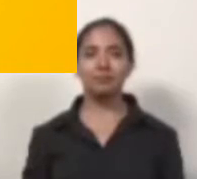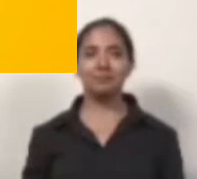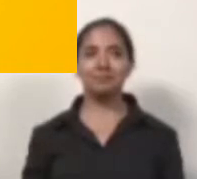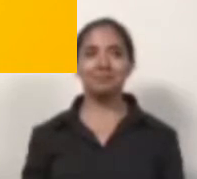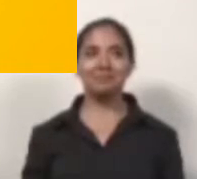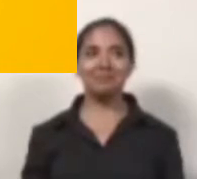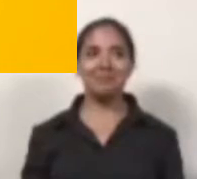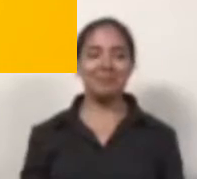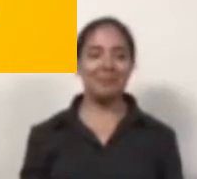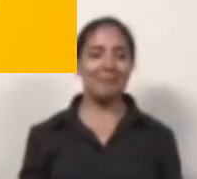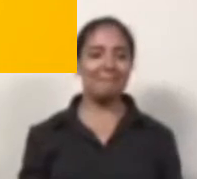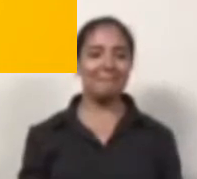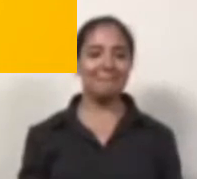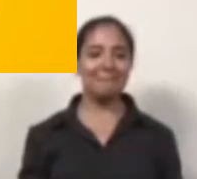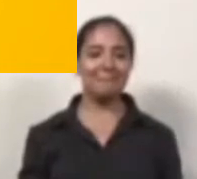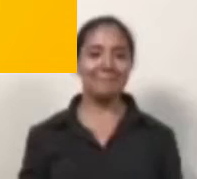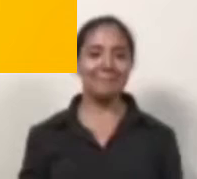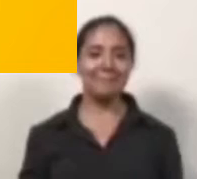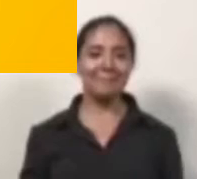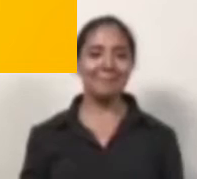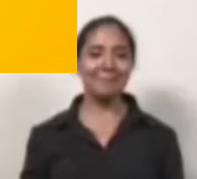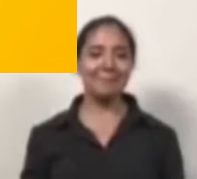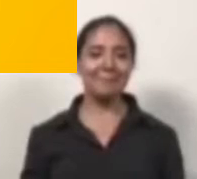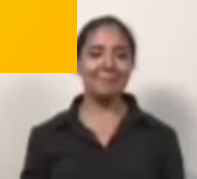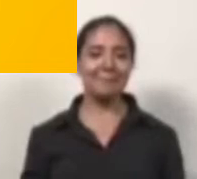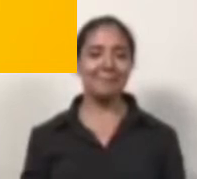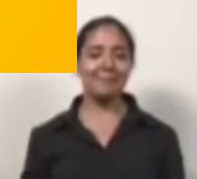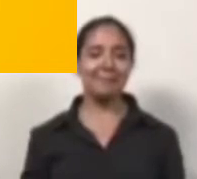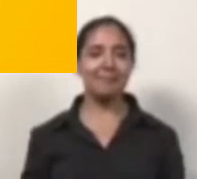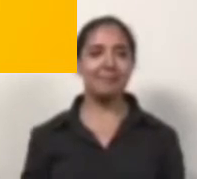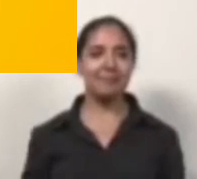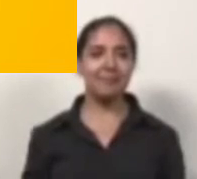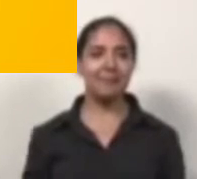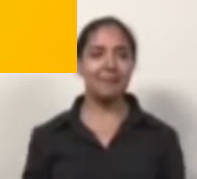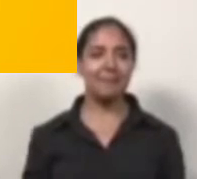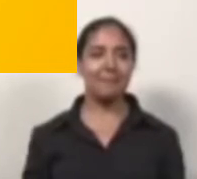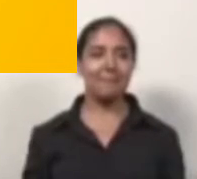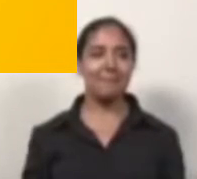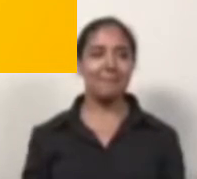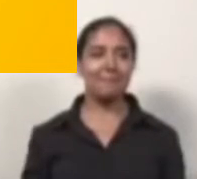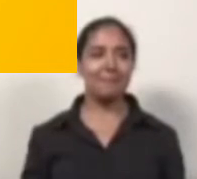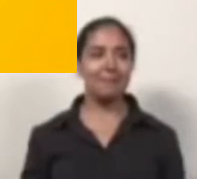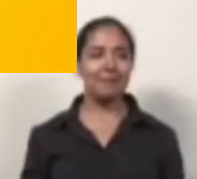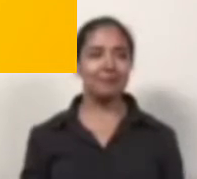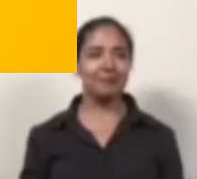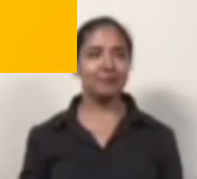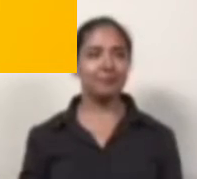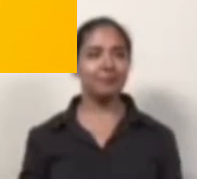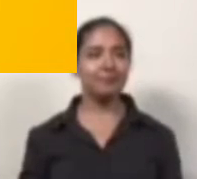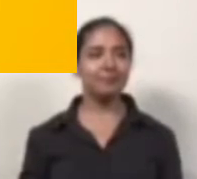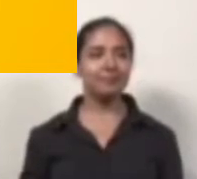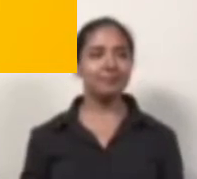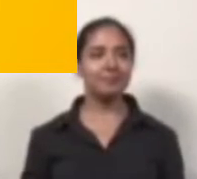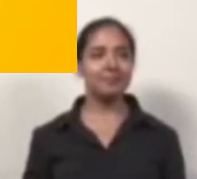salariales empieza a tener impacto en el segundo trimestre y en el tercer trimestre, ¿sí?